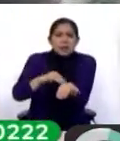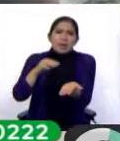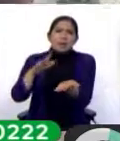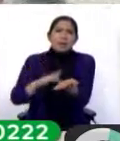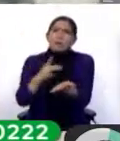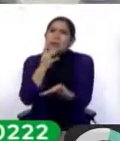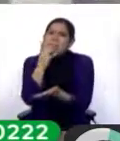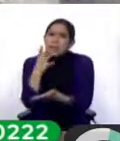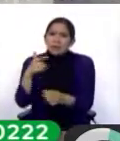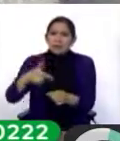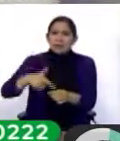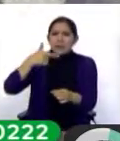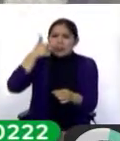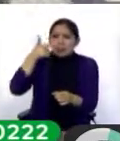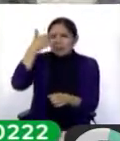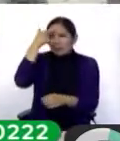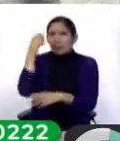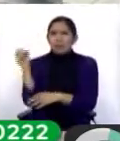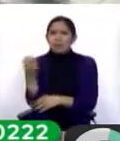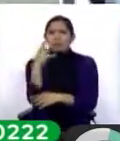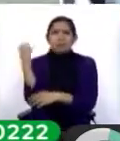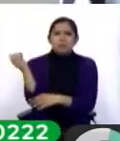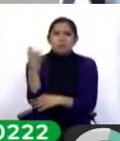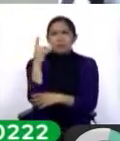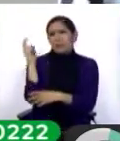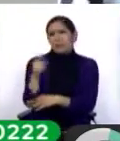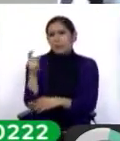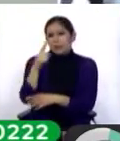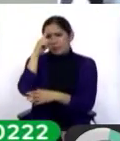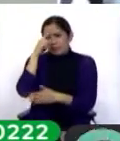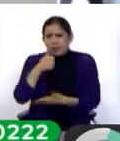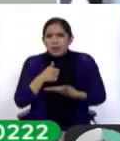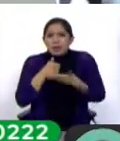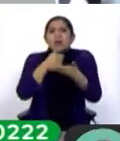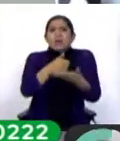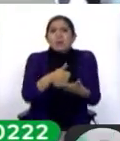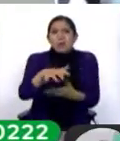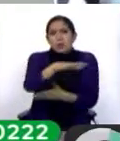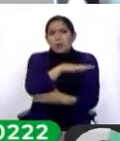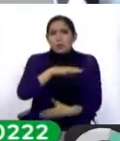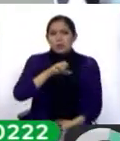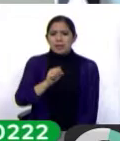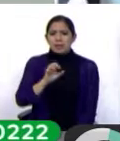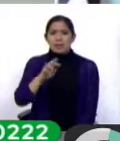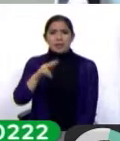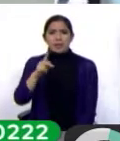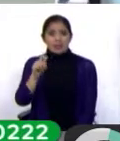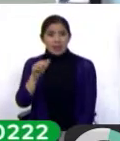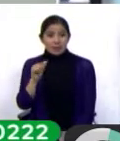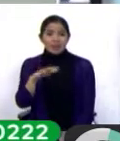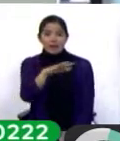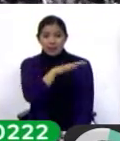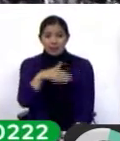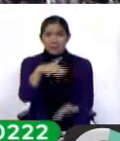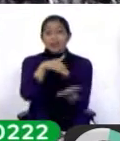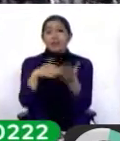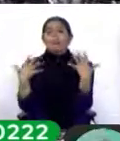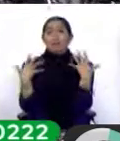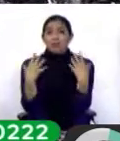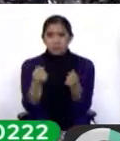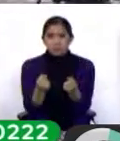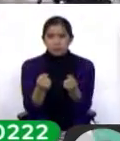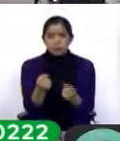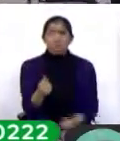medicamentos, combustible para las ambulancias o ambulancias que puedan ayudarnos en la zona de Sencata, en el Centro de Salud Panorámica Segundo. Según